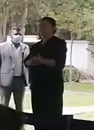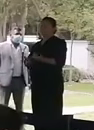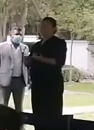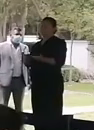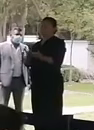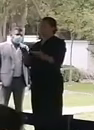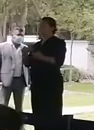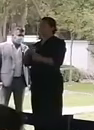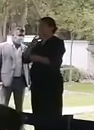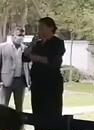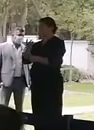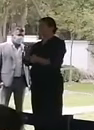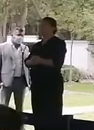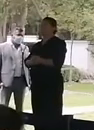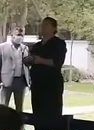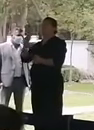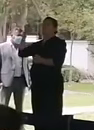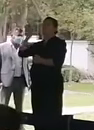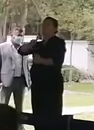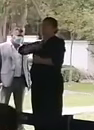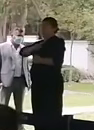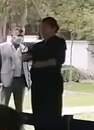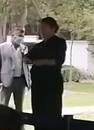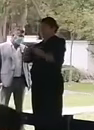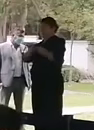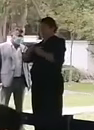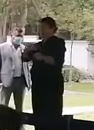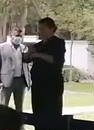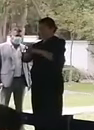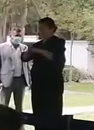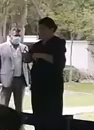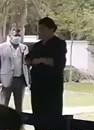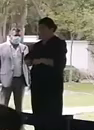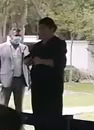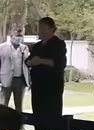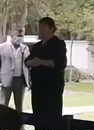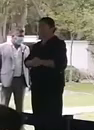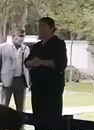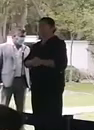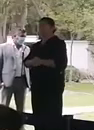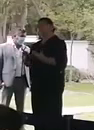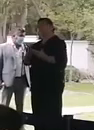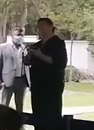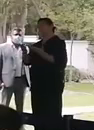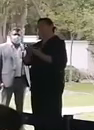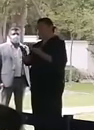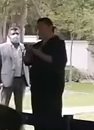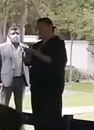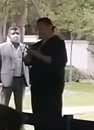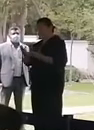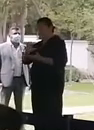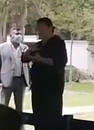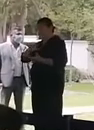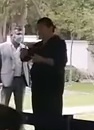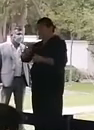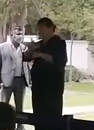la mayoría de mi vida como servidor público, es que ahora tenemos en los Estados Unidos por lo